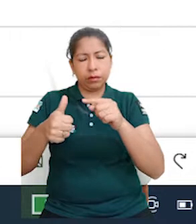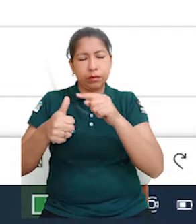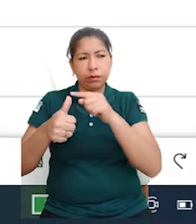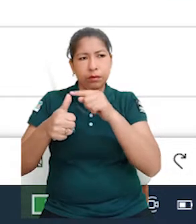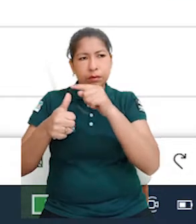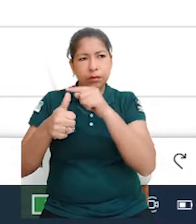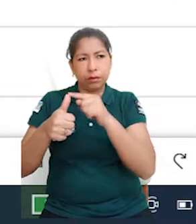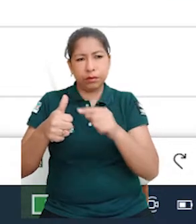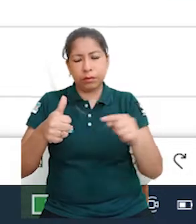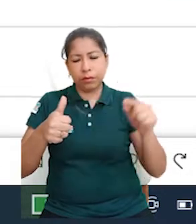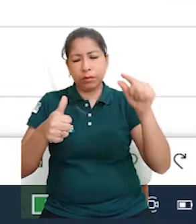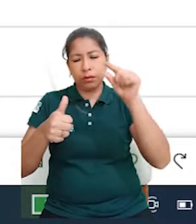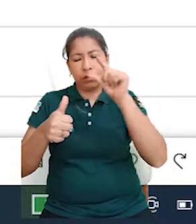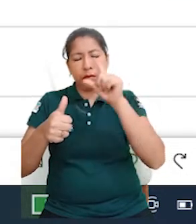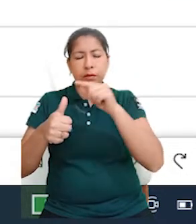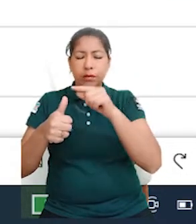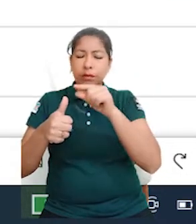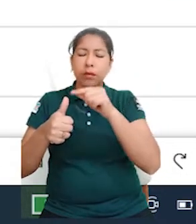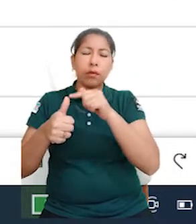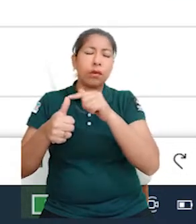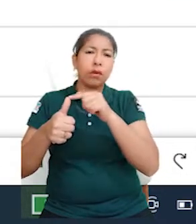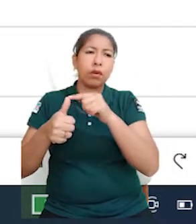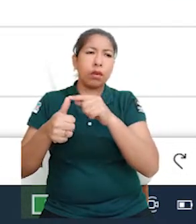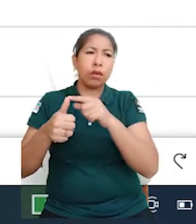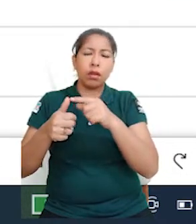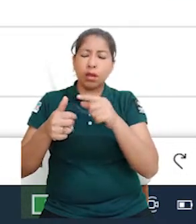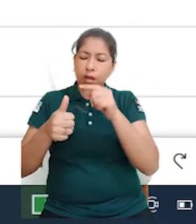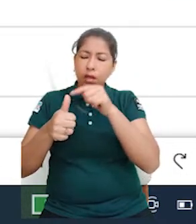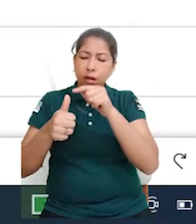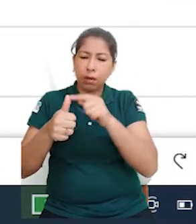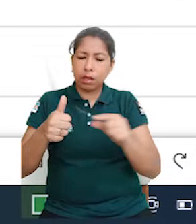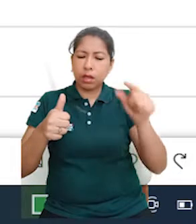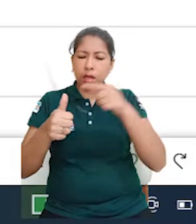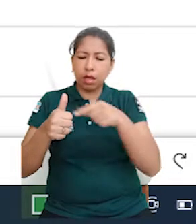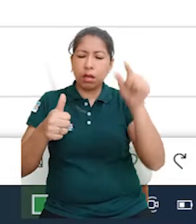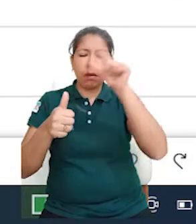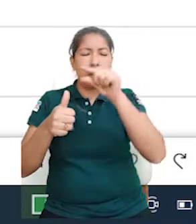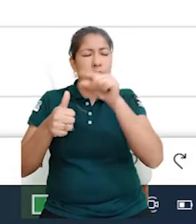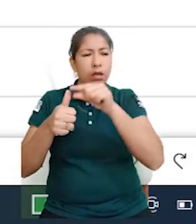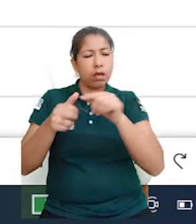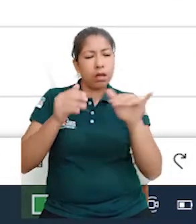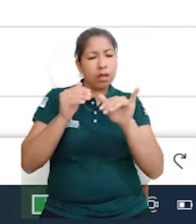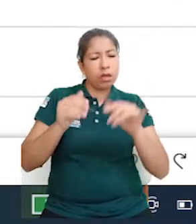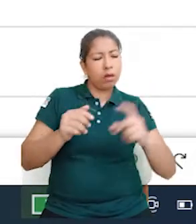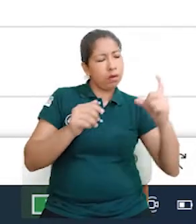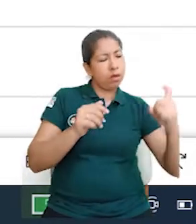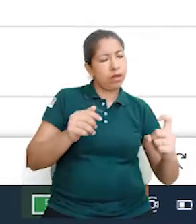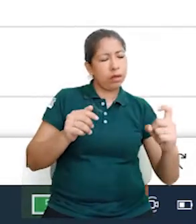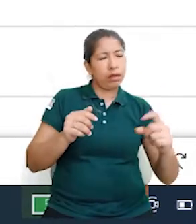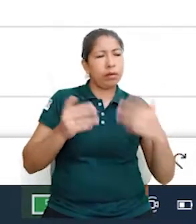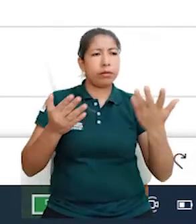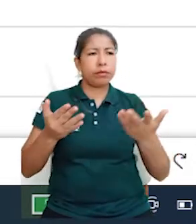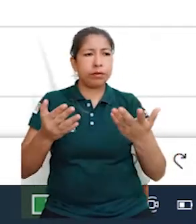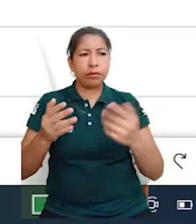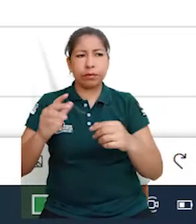al exponente es igual al argumento o viceversa. El argumento es igual a la base elevada al exponente. ¿Cierto? Entonces